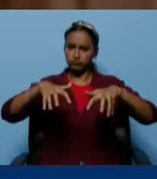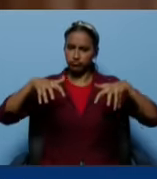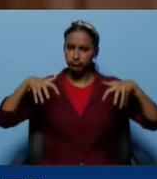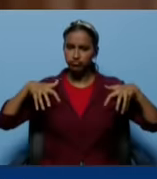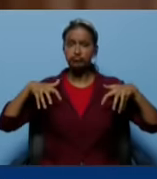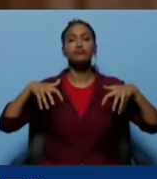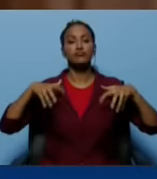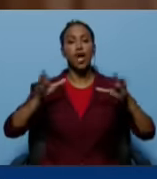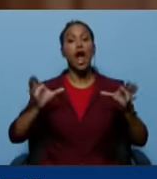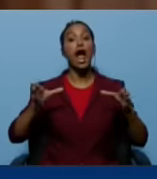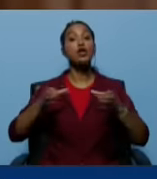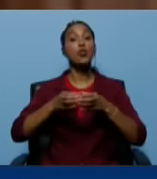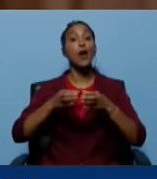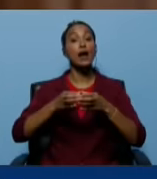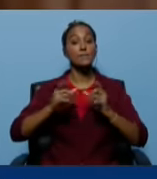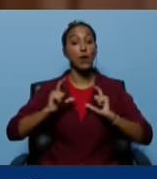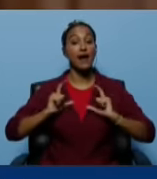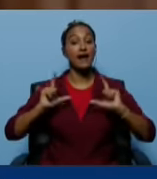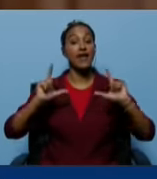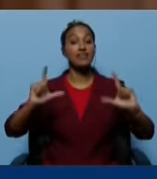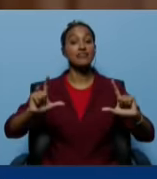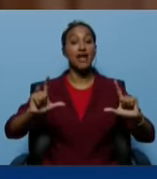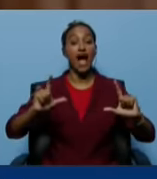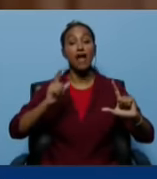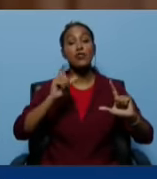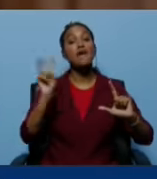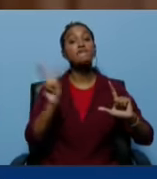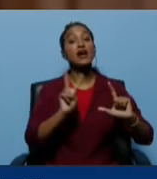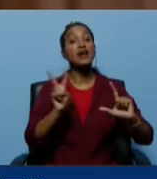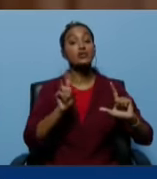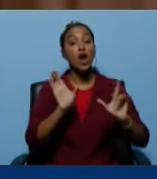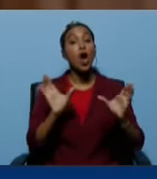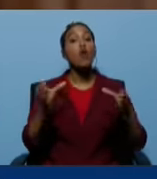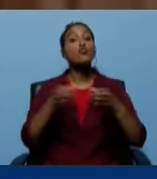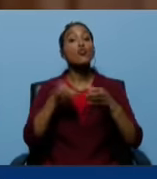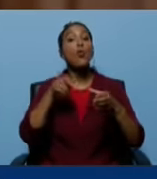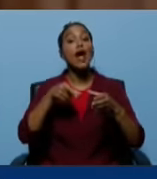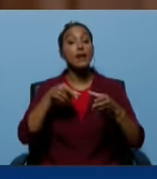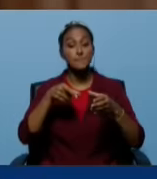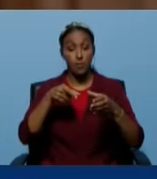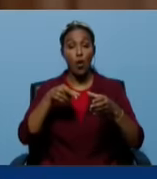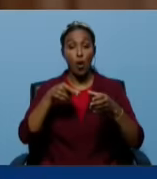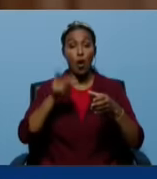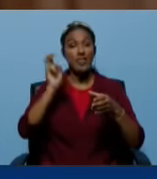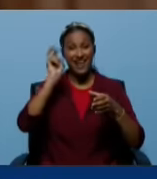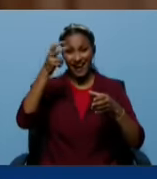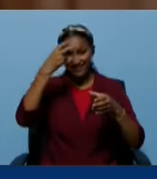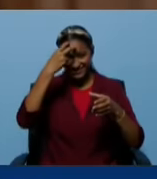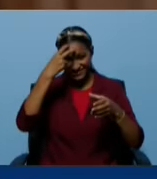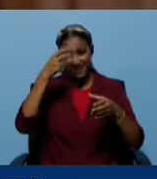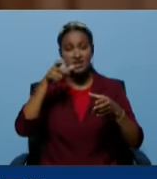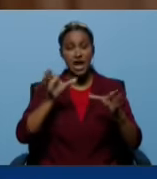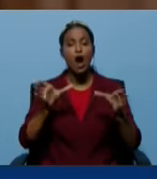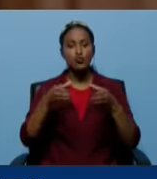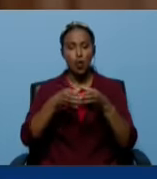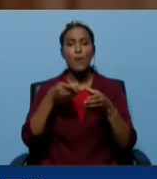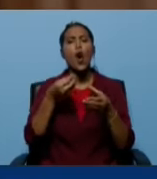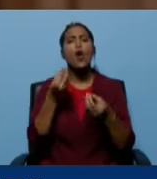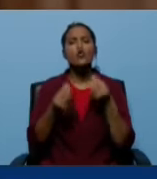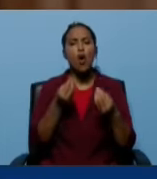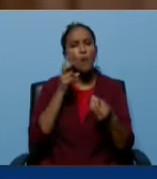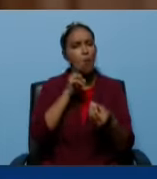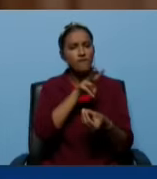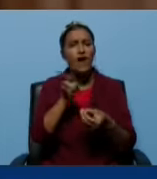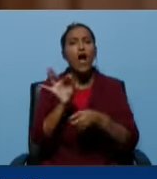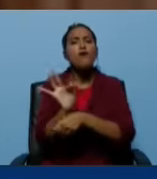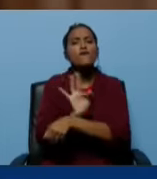cuerpo diplomático acreditado en Venezuela, que ese cuerpo diplomático ha sido testigo también de cómo funciona las